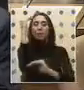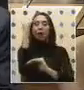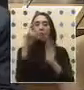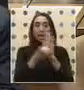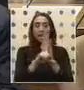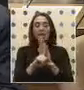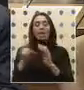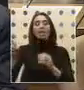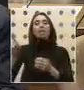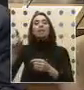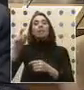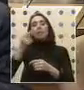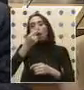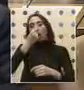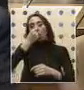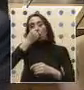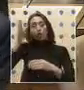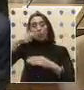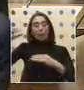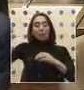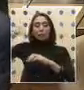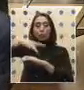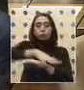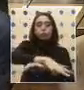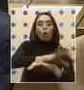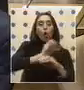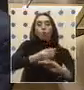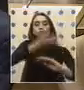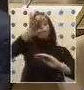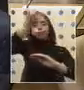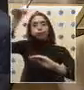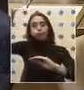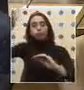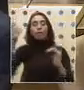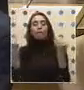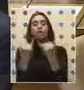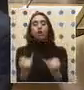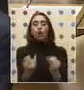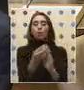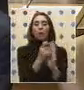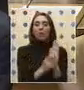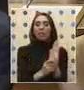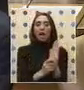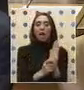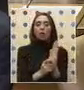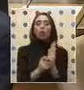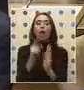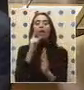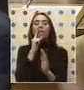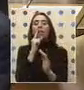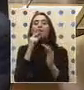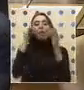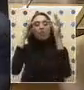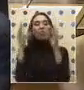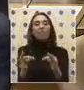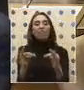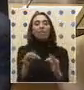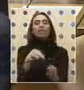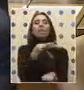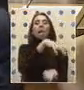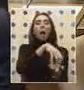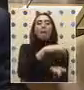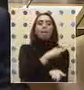estas emisiones, el impuesto es determinado usando factores cuya fórmula de cálculo es definida por los Ministerios de Medio Ambiente,